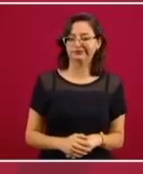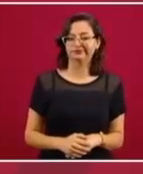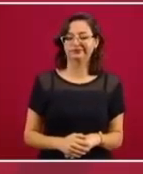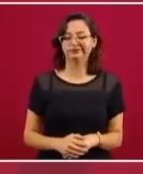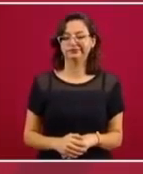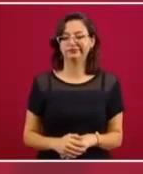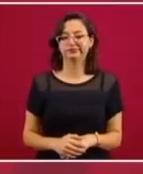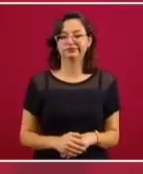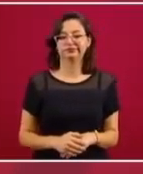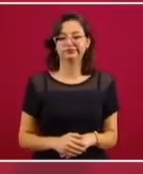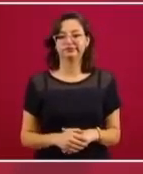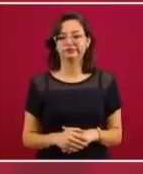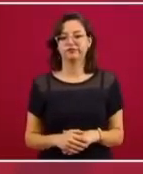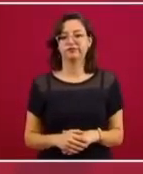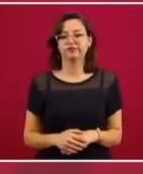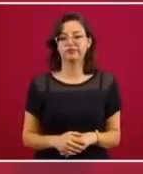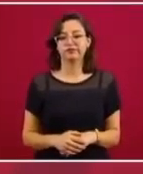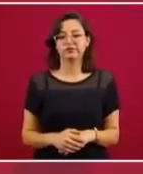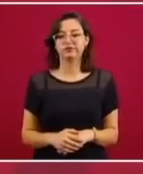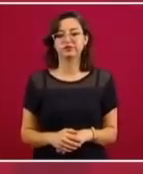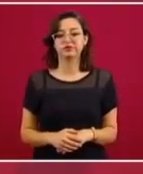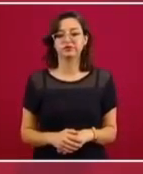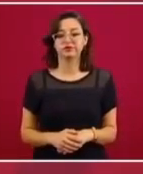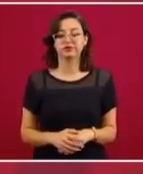porque hay hasta